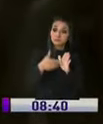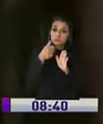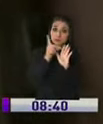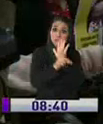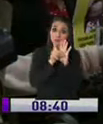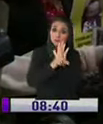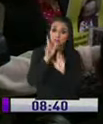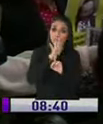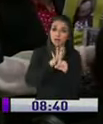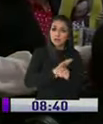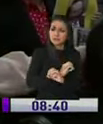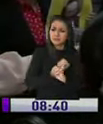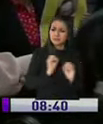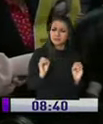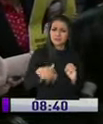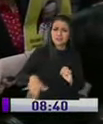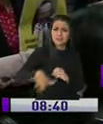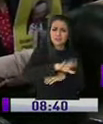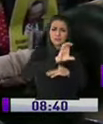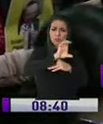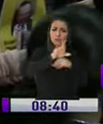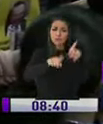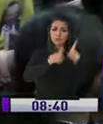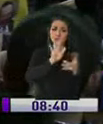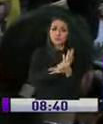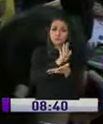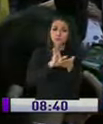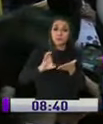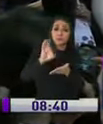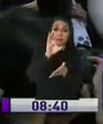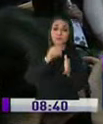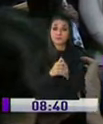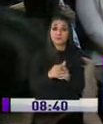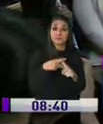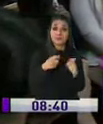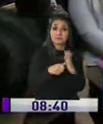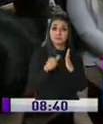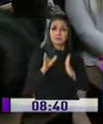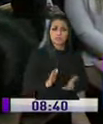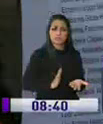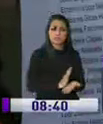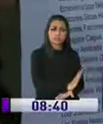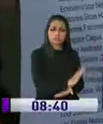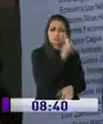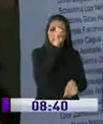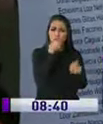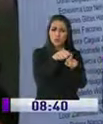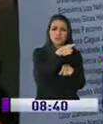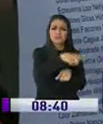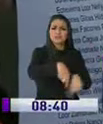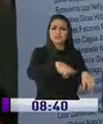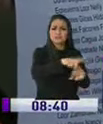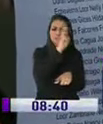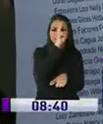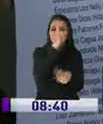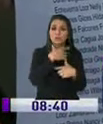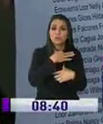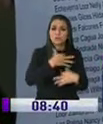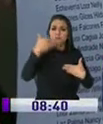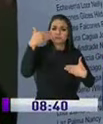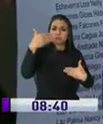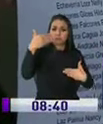registrado a escala nacional en centros educativos. Espinosa rechazó la acusación y dijo que se trata de un show político. El pedido de juicio podría